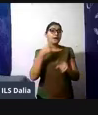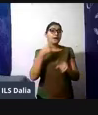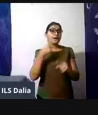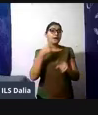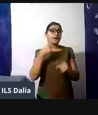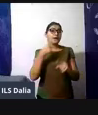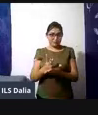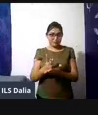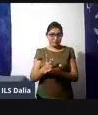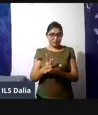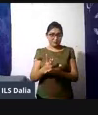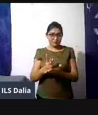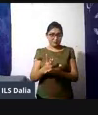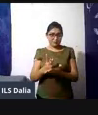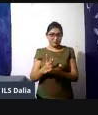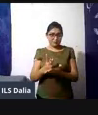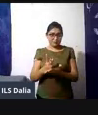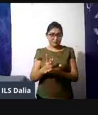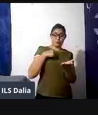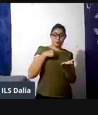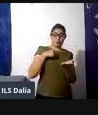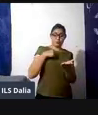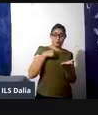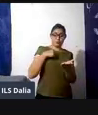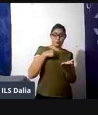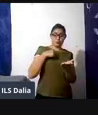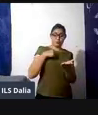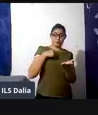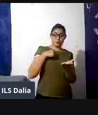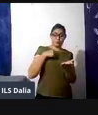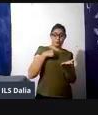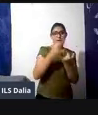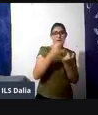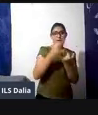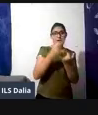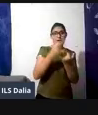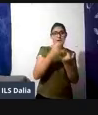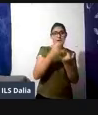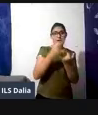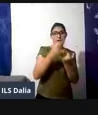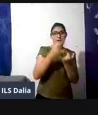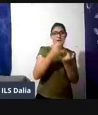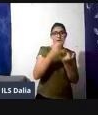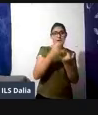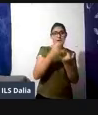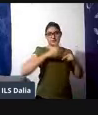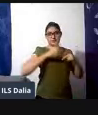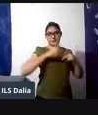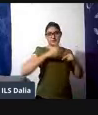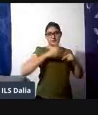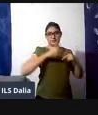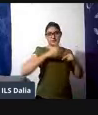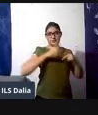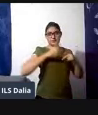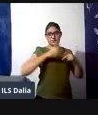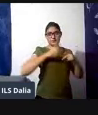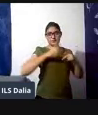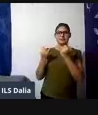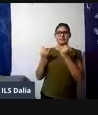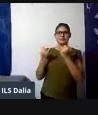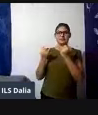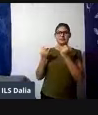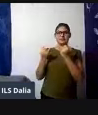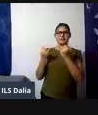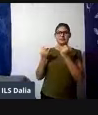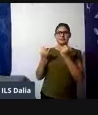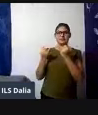cuando empecé a trabajar en un proyecto para prevenir el bullying, todos los días hablaba bullying, bullying, bullying. Entonces, la cosa es que me empecé a